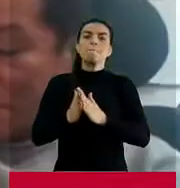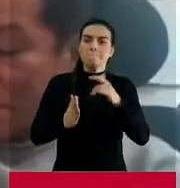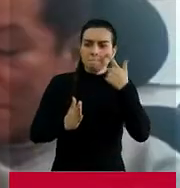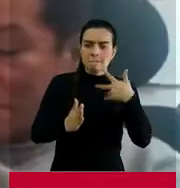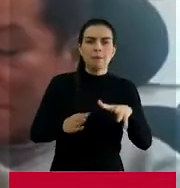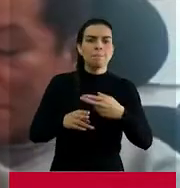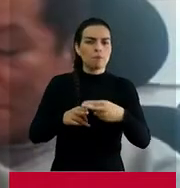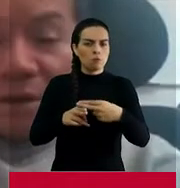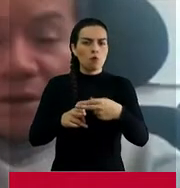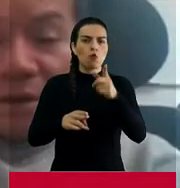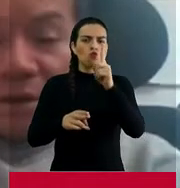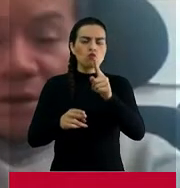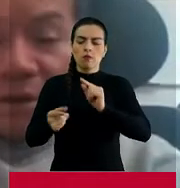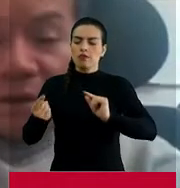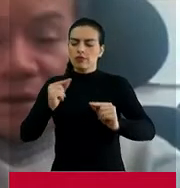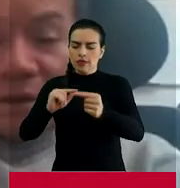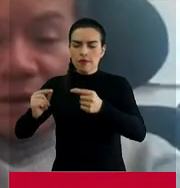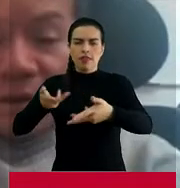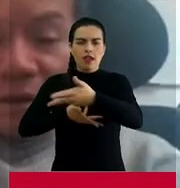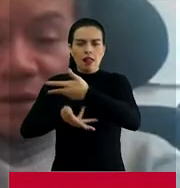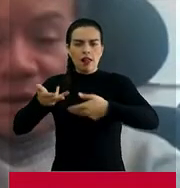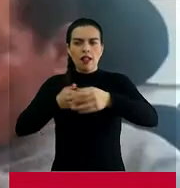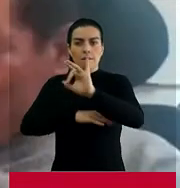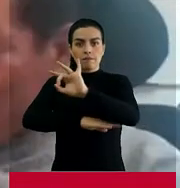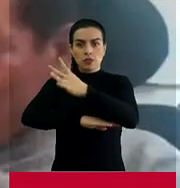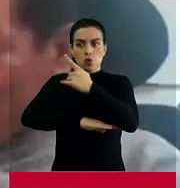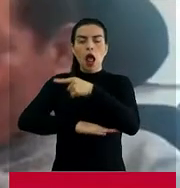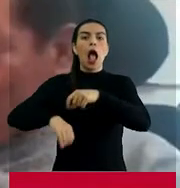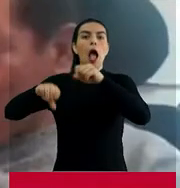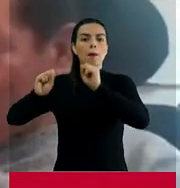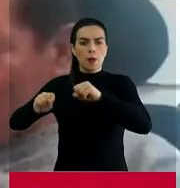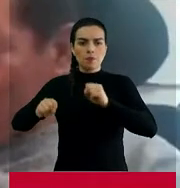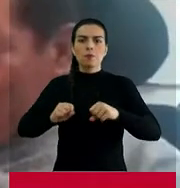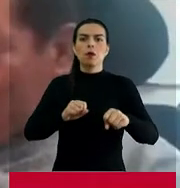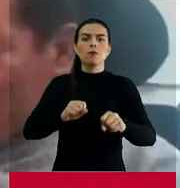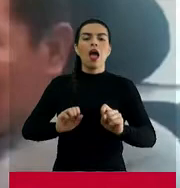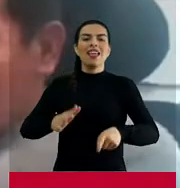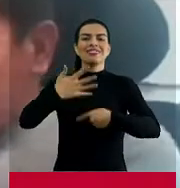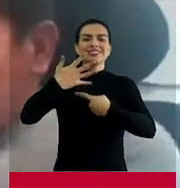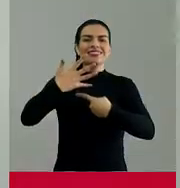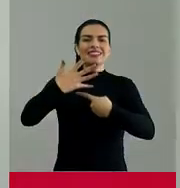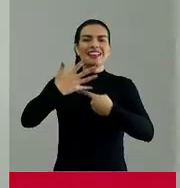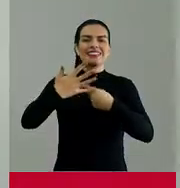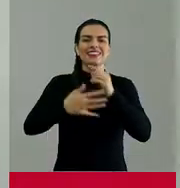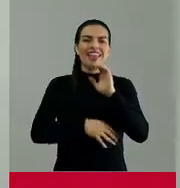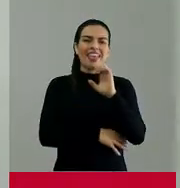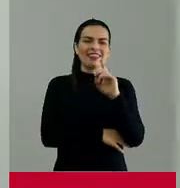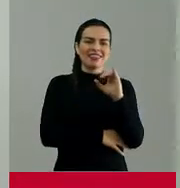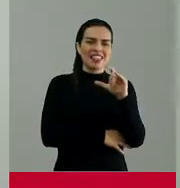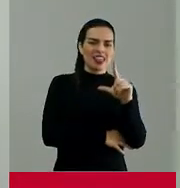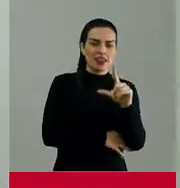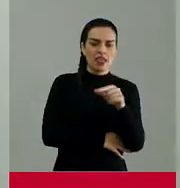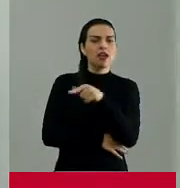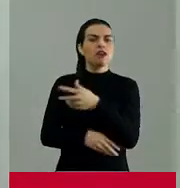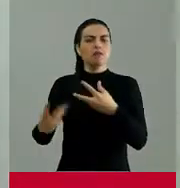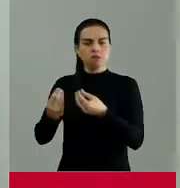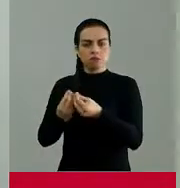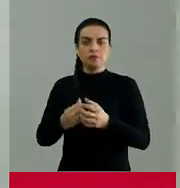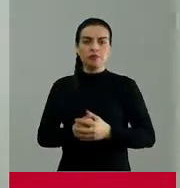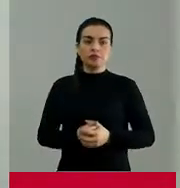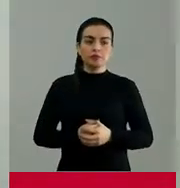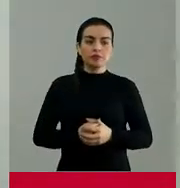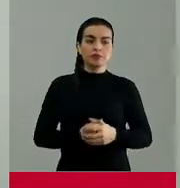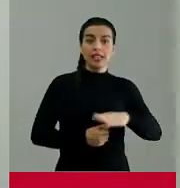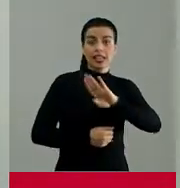debates virtuales tuviera la aprobación de 6 ediles de la Junta Administradora Local. Pasó a manos del alcalde local para que él